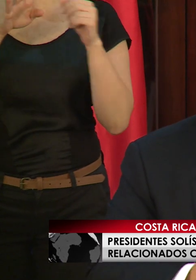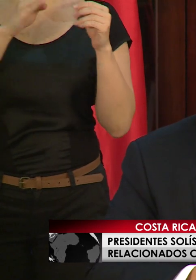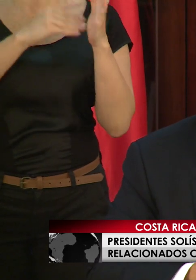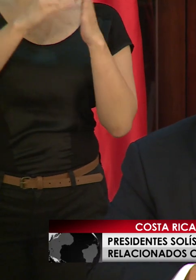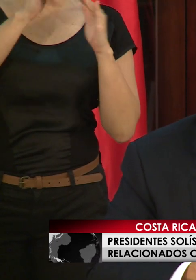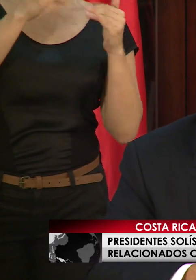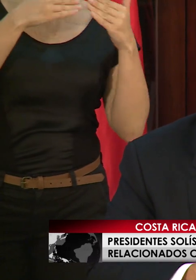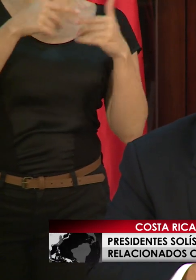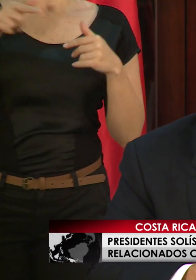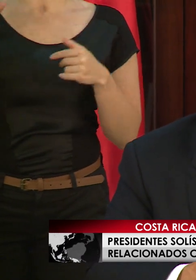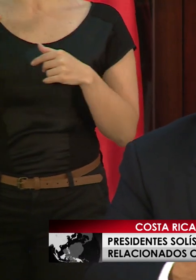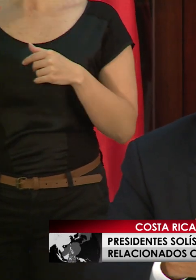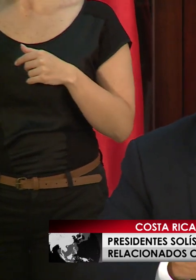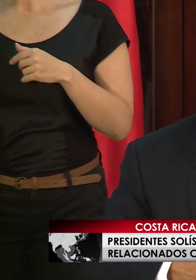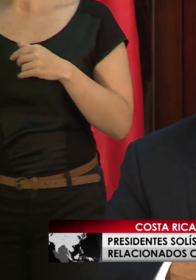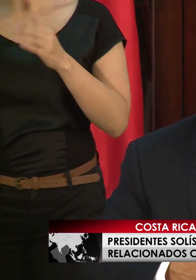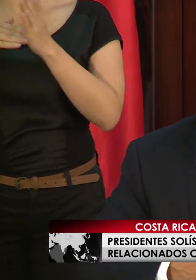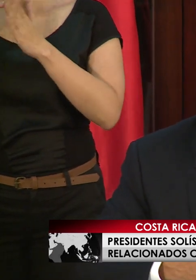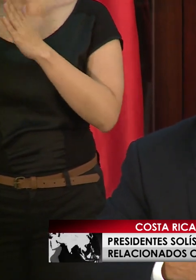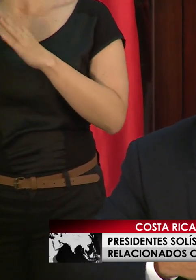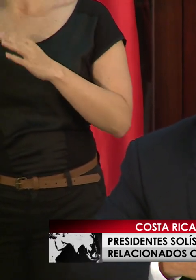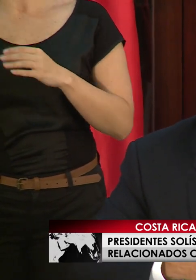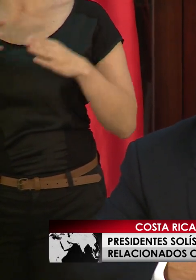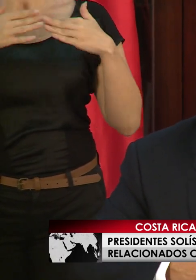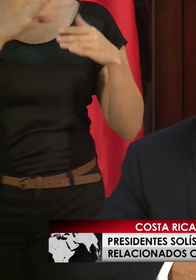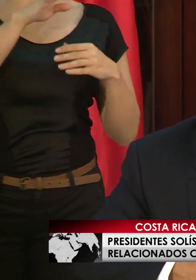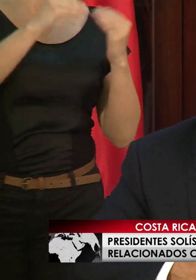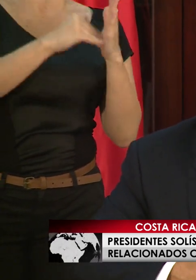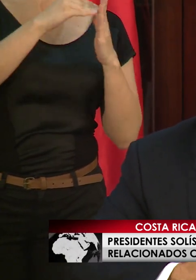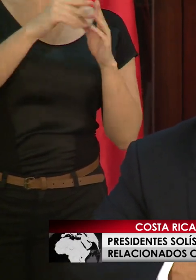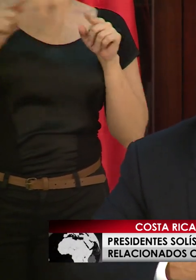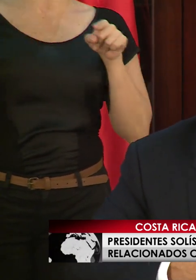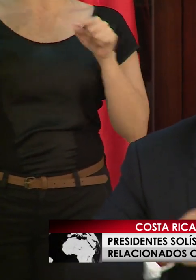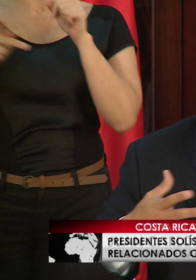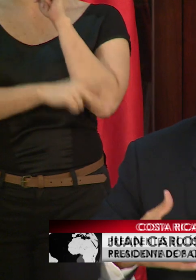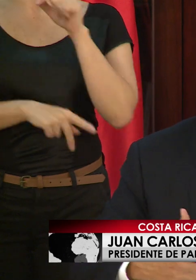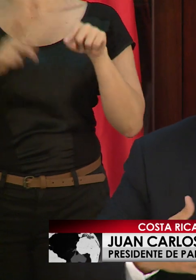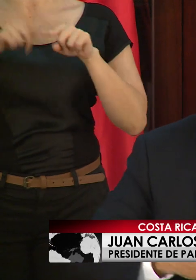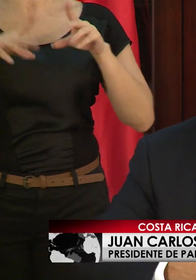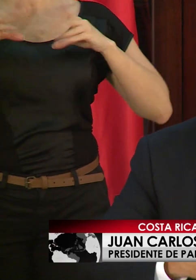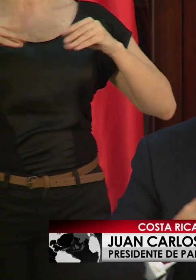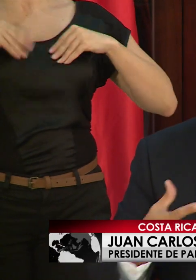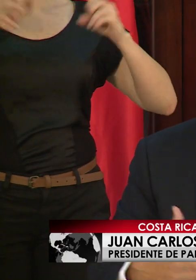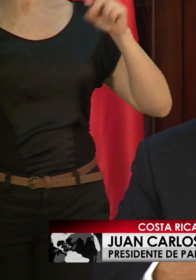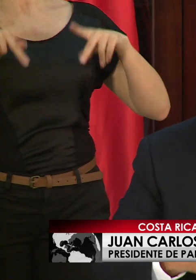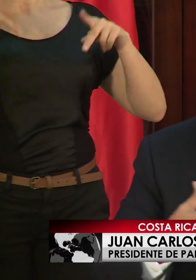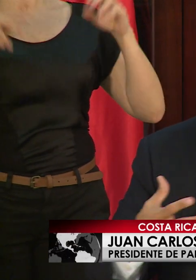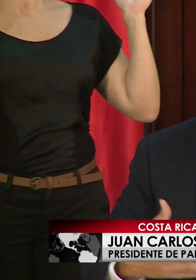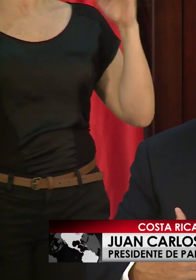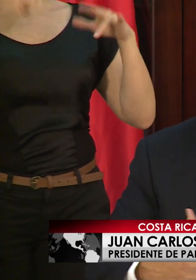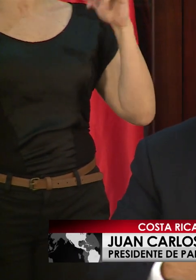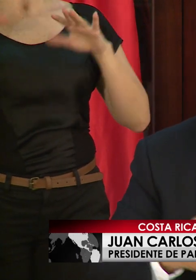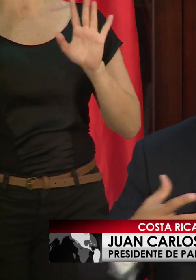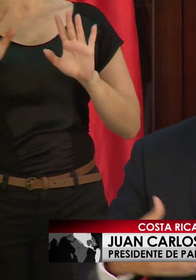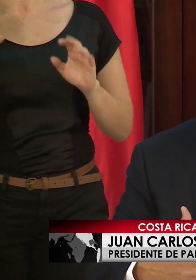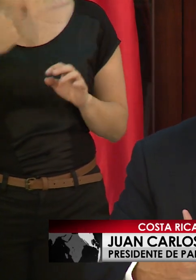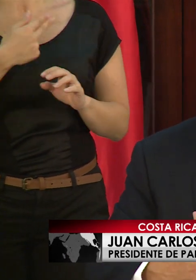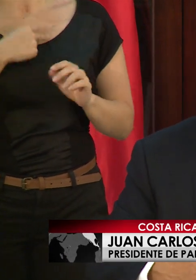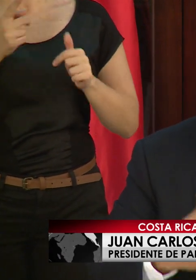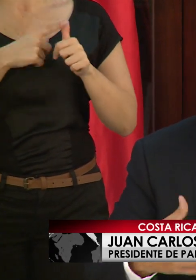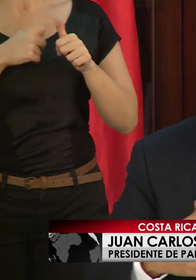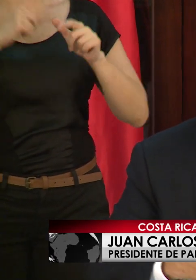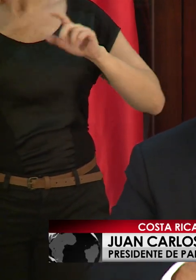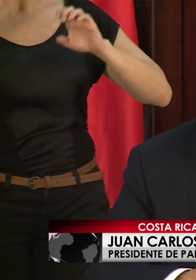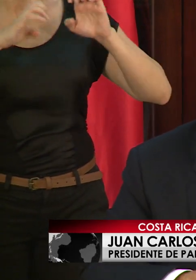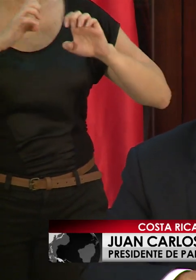un país de 5 millones como Costa Rica tampoco puede aceptar una cantidad ilimitada. Nosotros estaríamos dispuestos a considerar y evaluar,